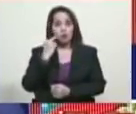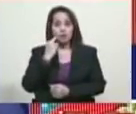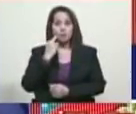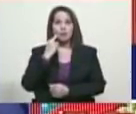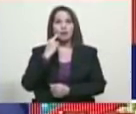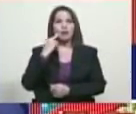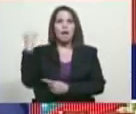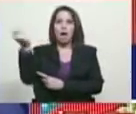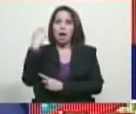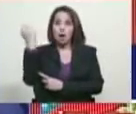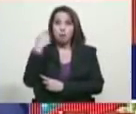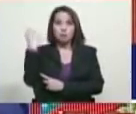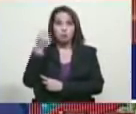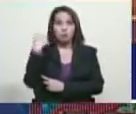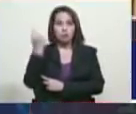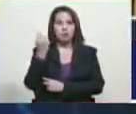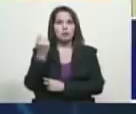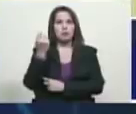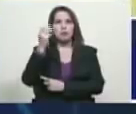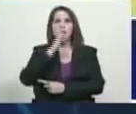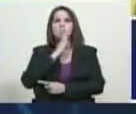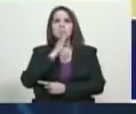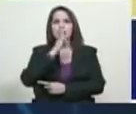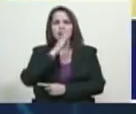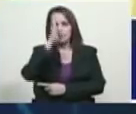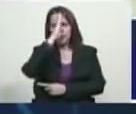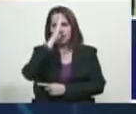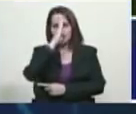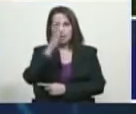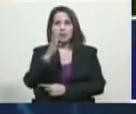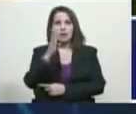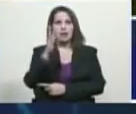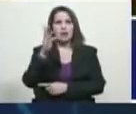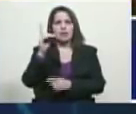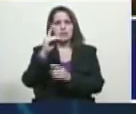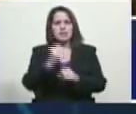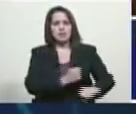Apure, Barinas, del Tamacuro, Vargas,